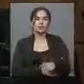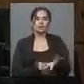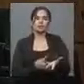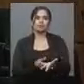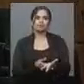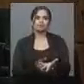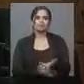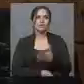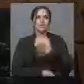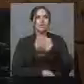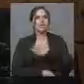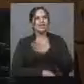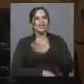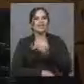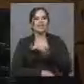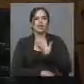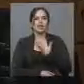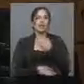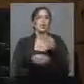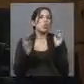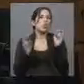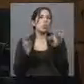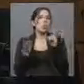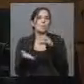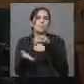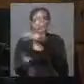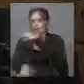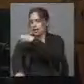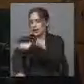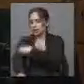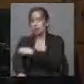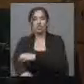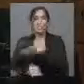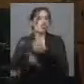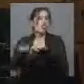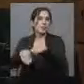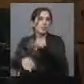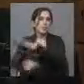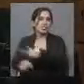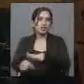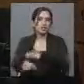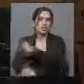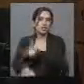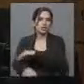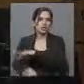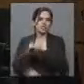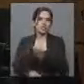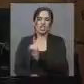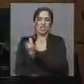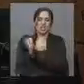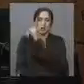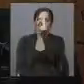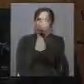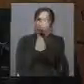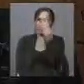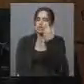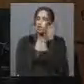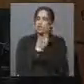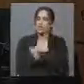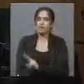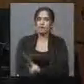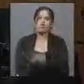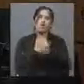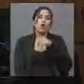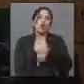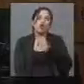afán propio regionalista... ...en cuanto a la situación de cada hospital que ya se ha visto y se ha desarrollado... ...hoy lo que interesa